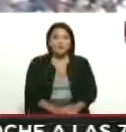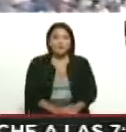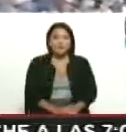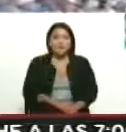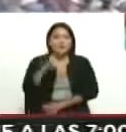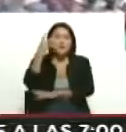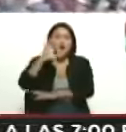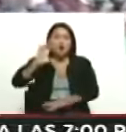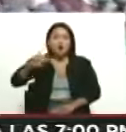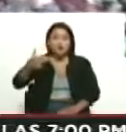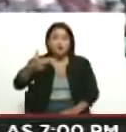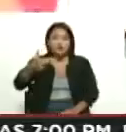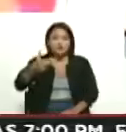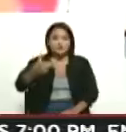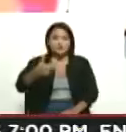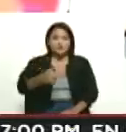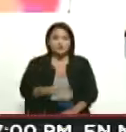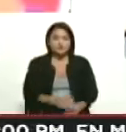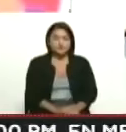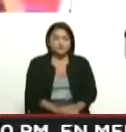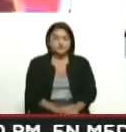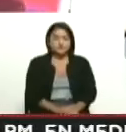Parroquia Coche.